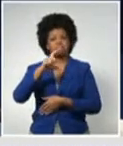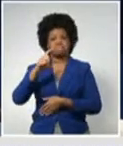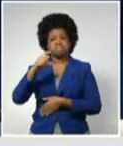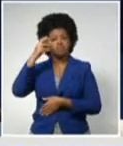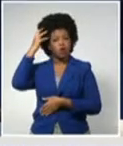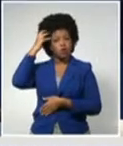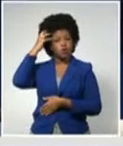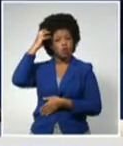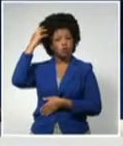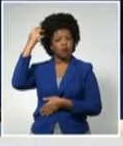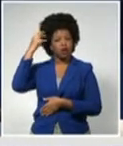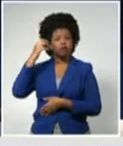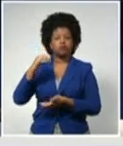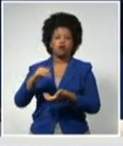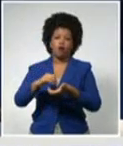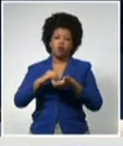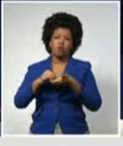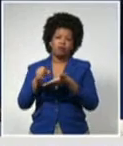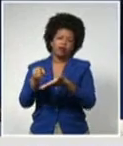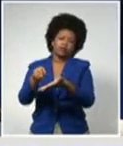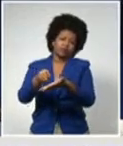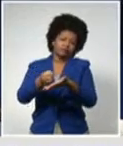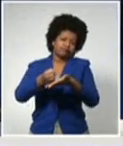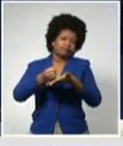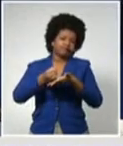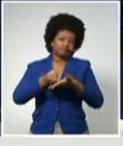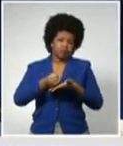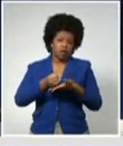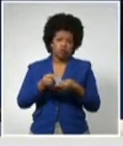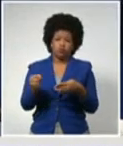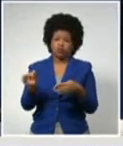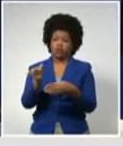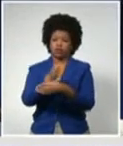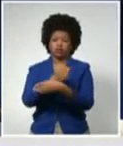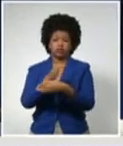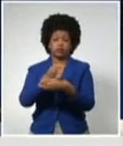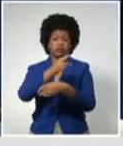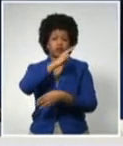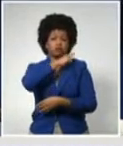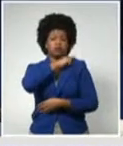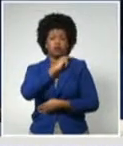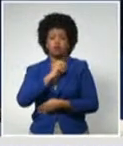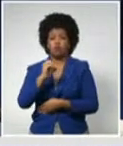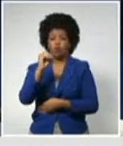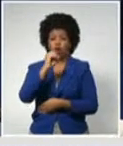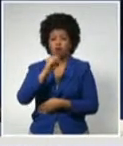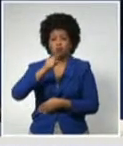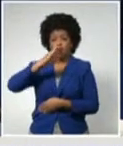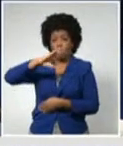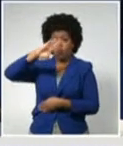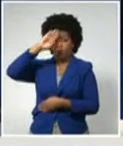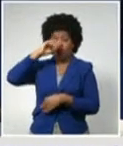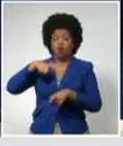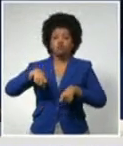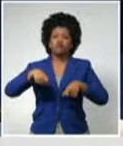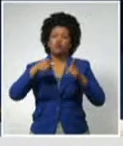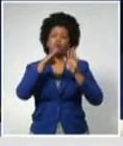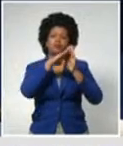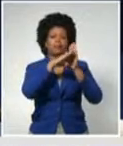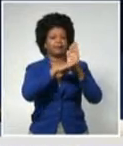el acompañamiento por los diferentes organismos en el cumplimiento de las